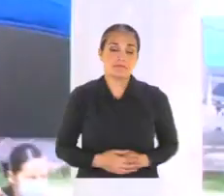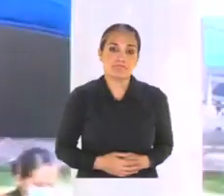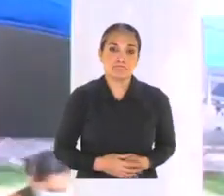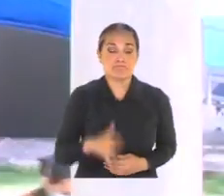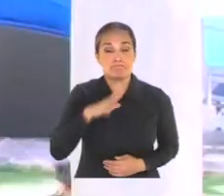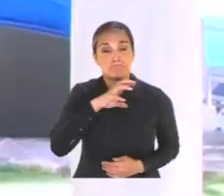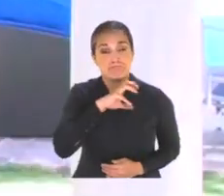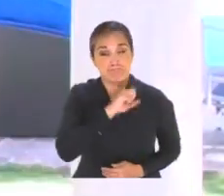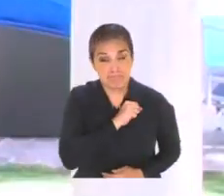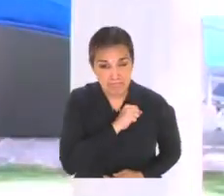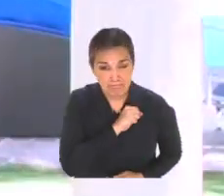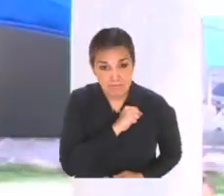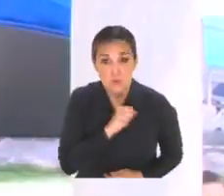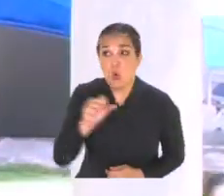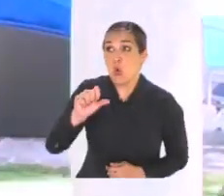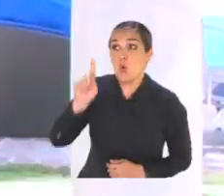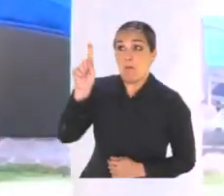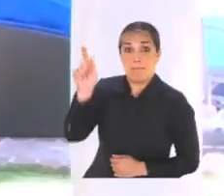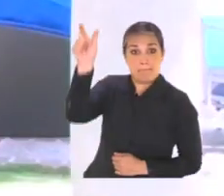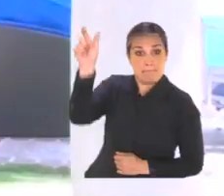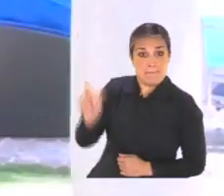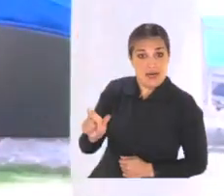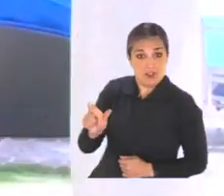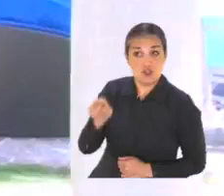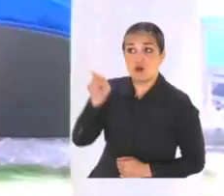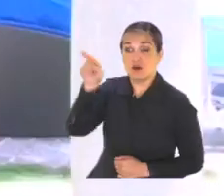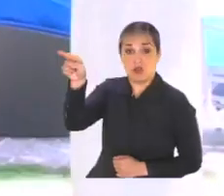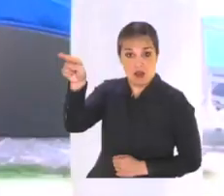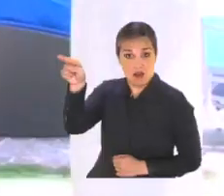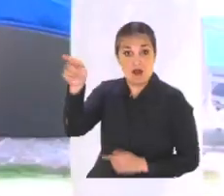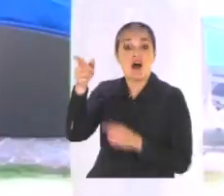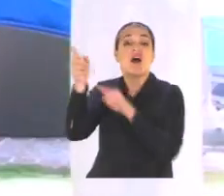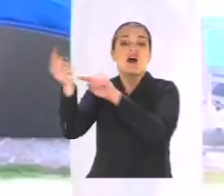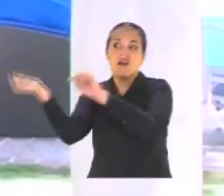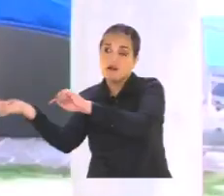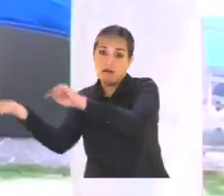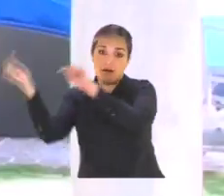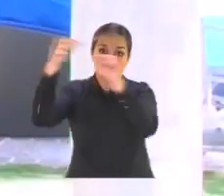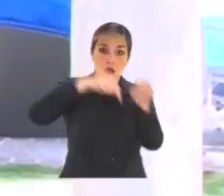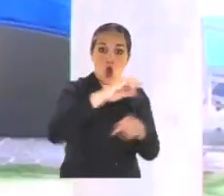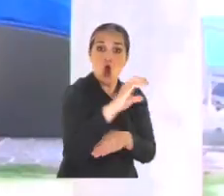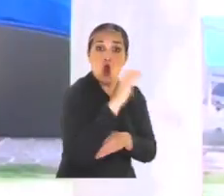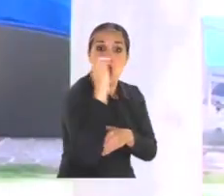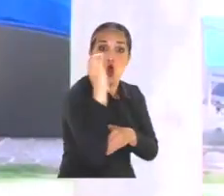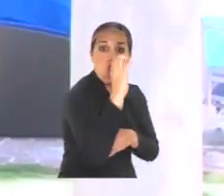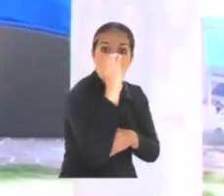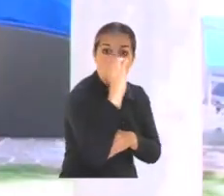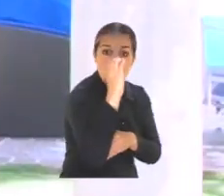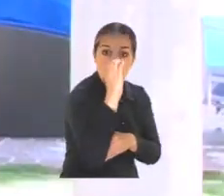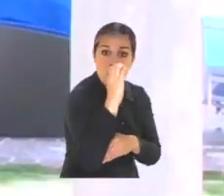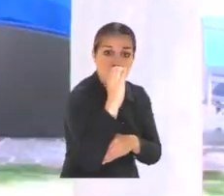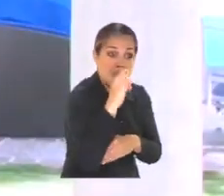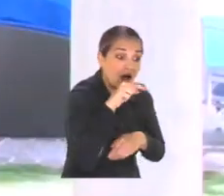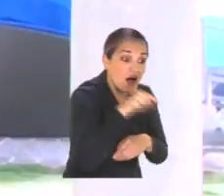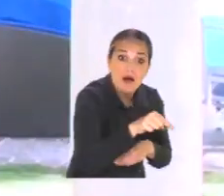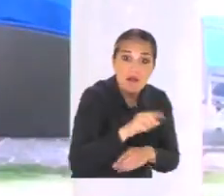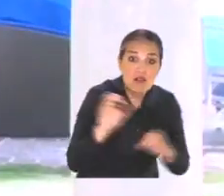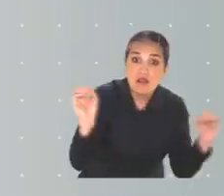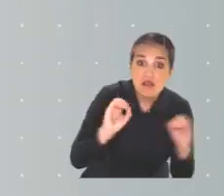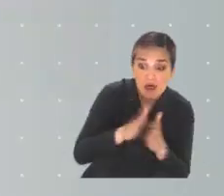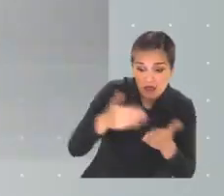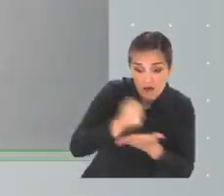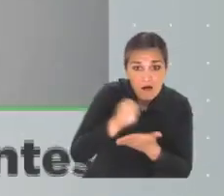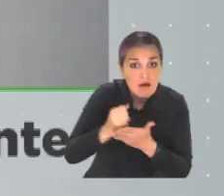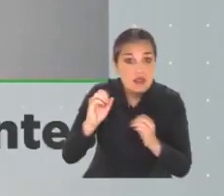Lamentablemente, ese extranjero no residente no puede viajar a territorio nacional, porque lo que estamos buscando es cuidarnos y protegernos entre